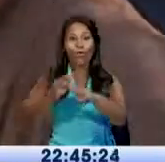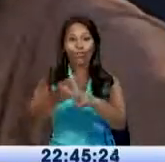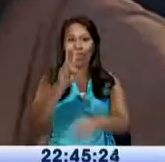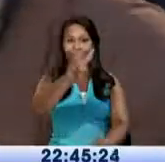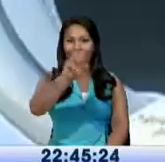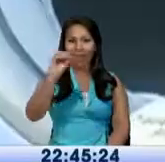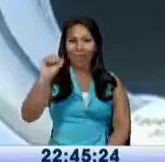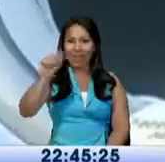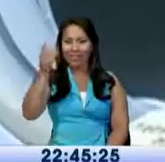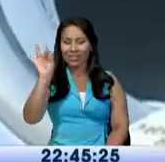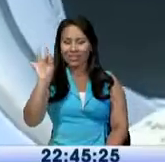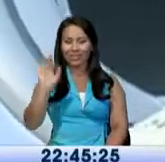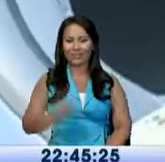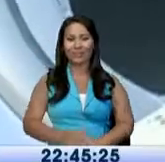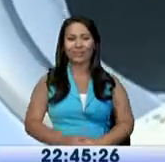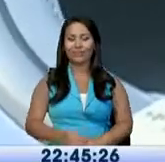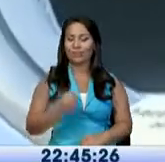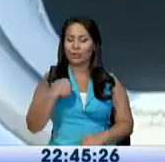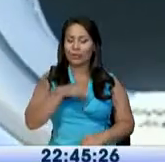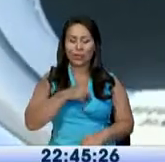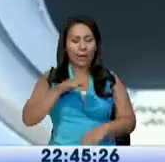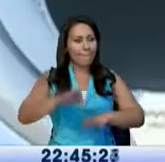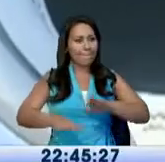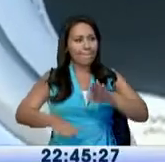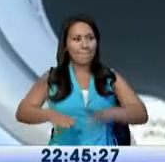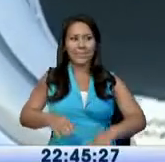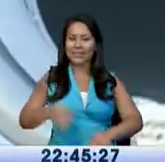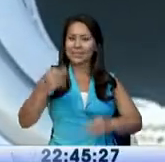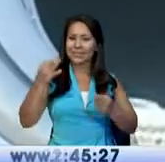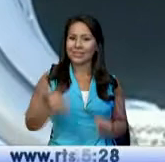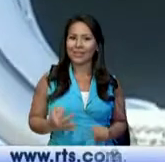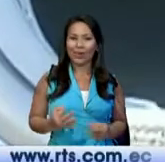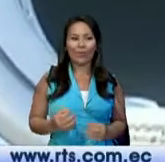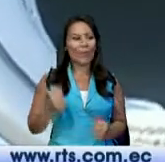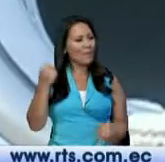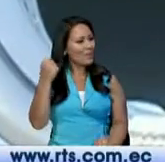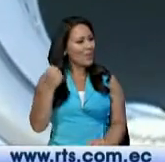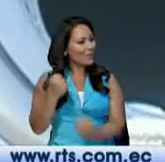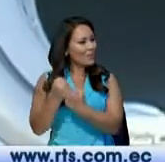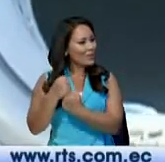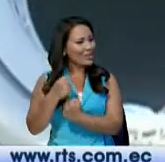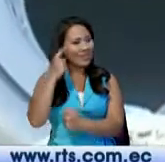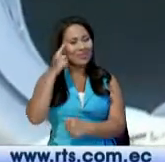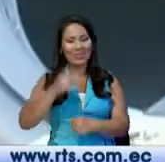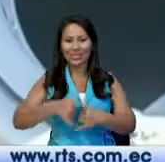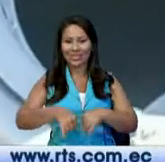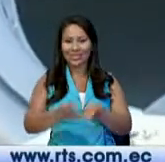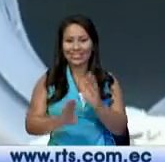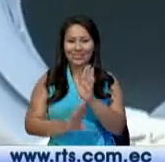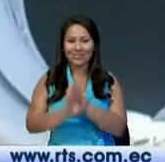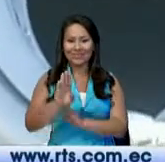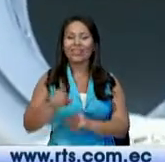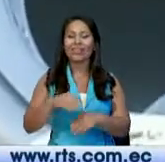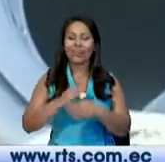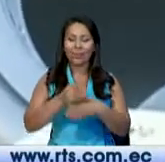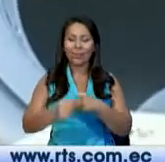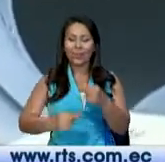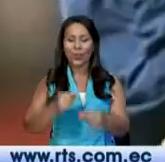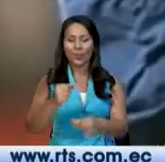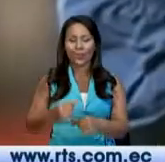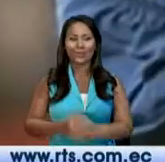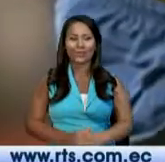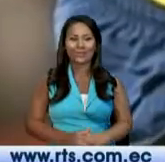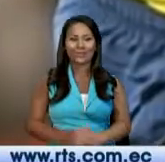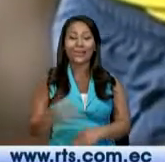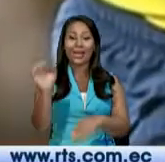2018. Hay que seguir poniendo los pies sobre la tierra. Yo pienso que eso va a ser la base para que nosotros podamos seguir enfrentando a los siguientes rivales de buena manera.